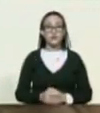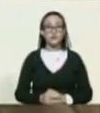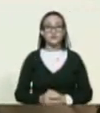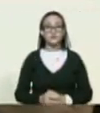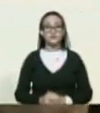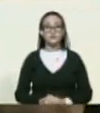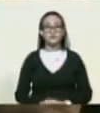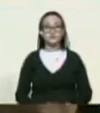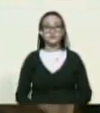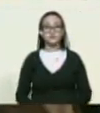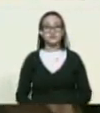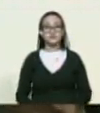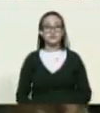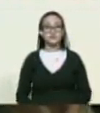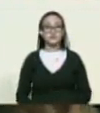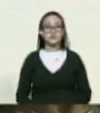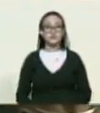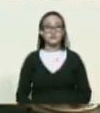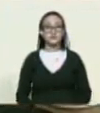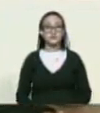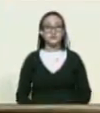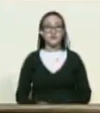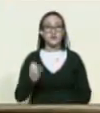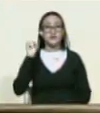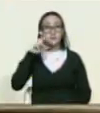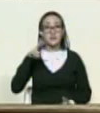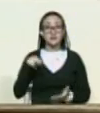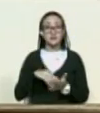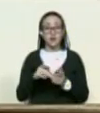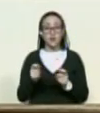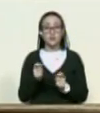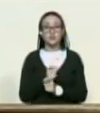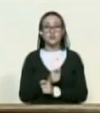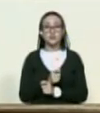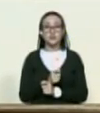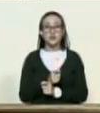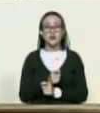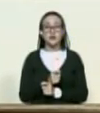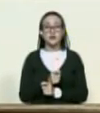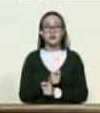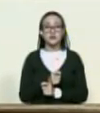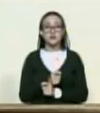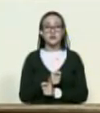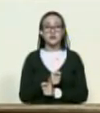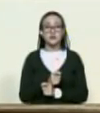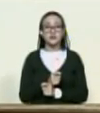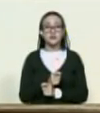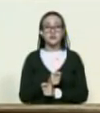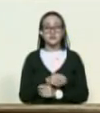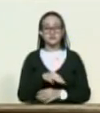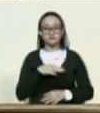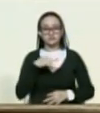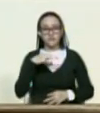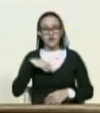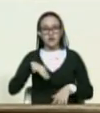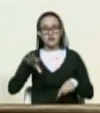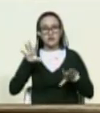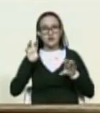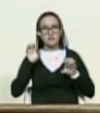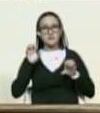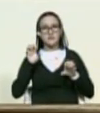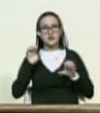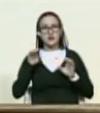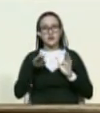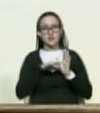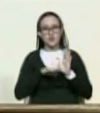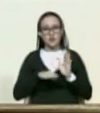Considerando que la Asamblea Nacional Constituyente acoge el espíritu de entendimiento de los